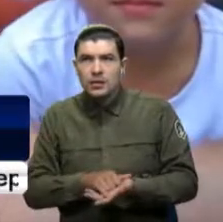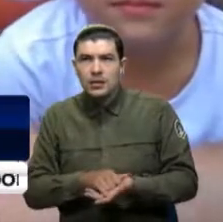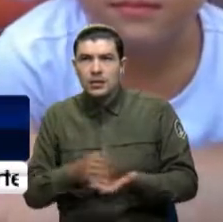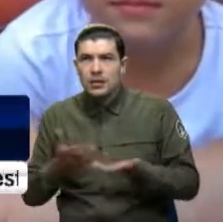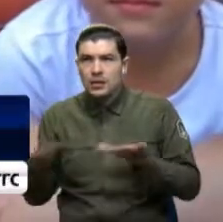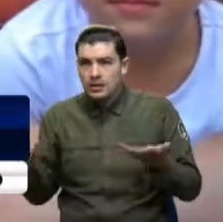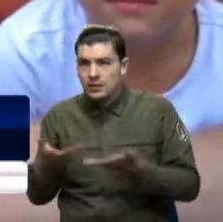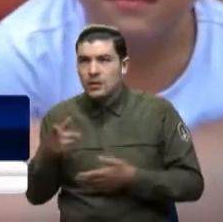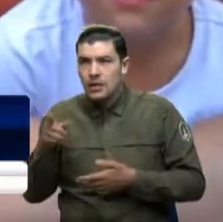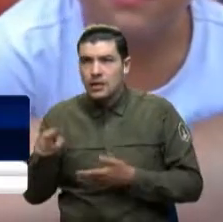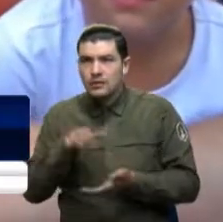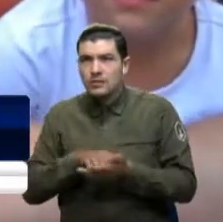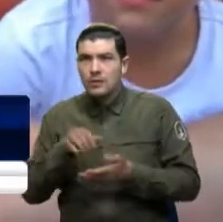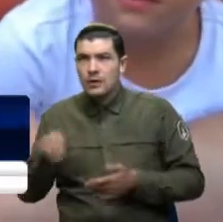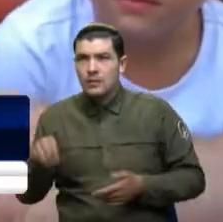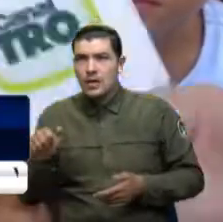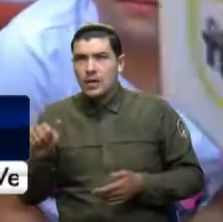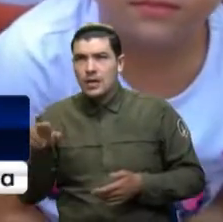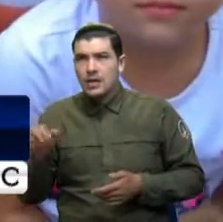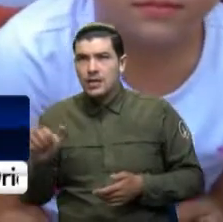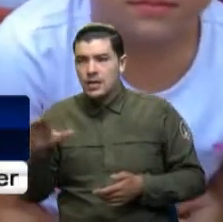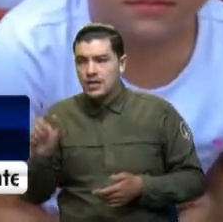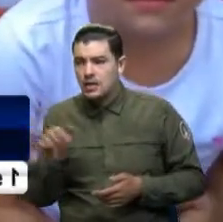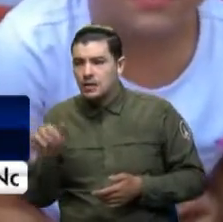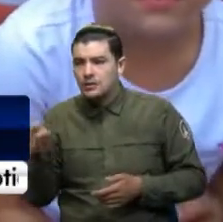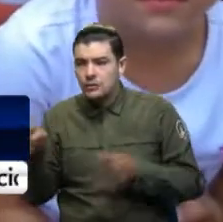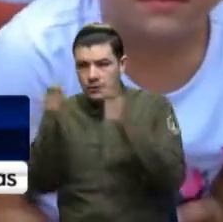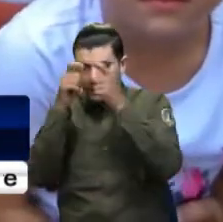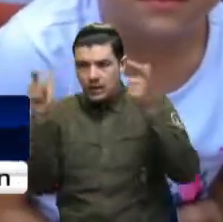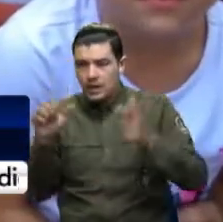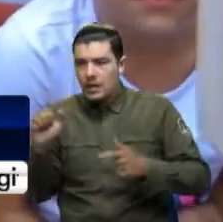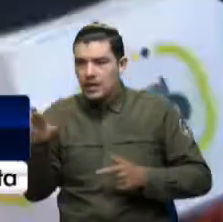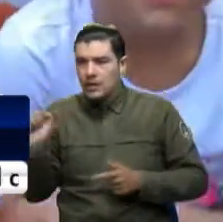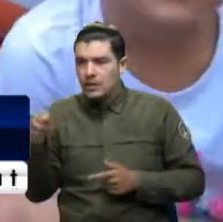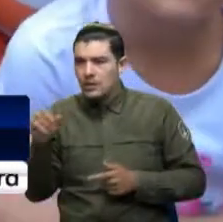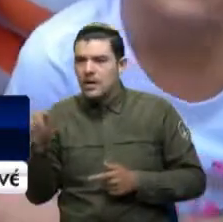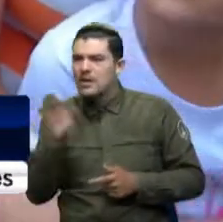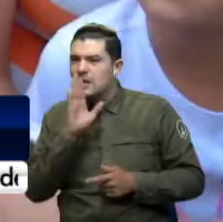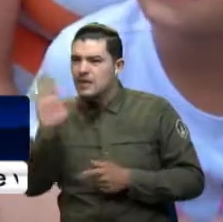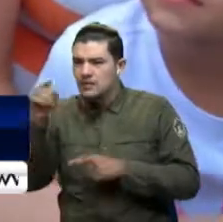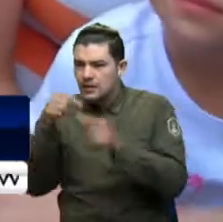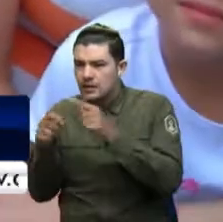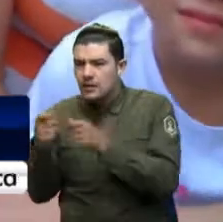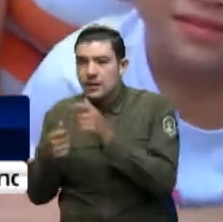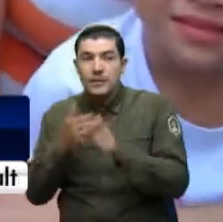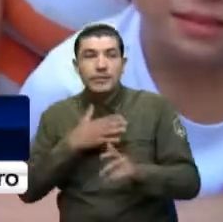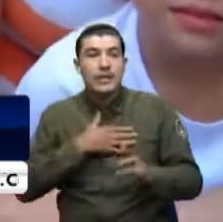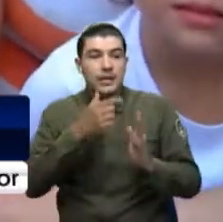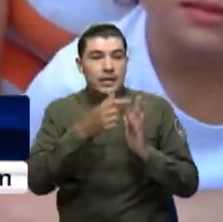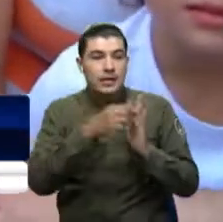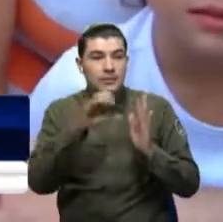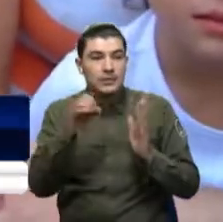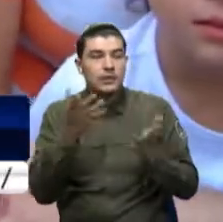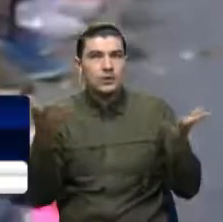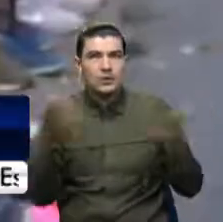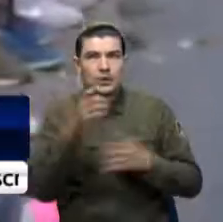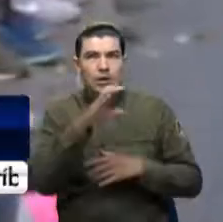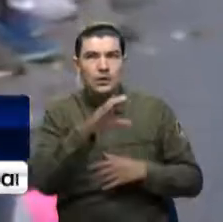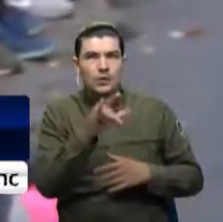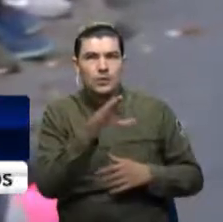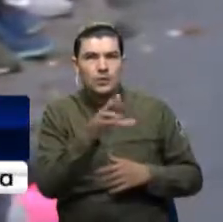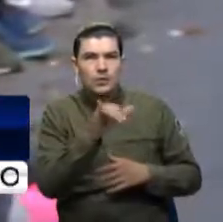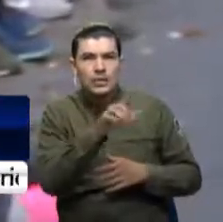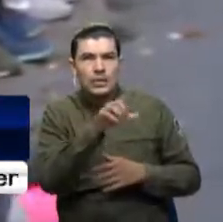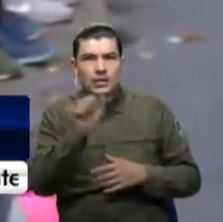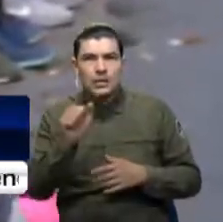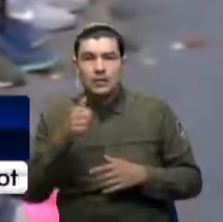De Maracay, yo soy de Maracay, estado Aragua. ¿Quién le gira y desde dónde? Mi esposo, que está en Cucutilla.